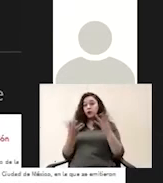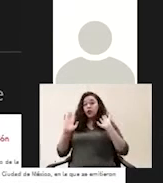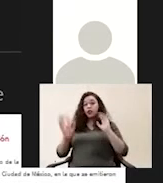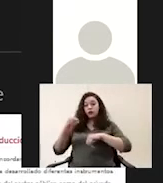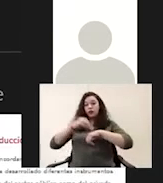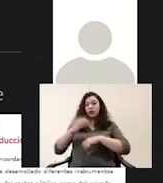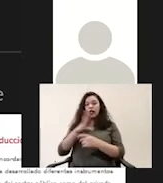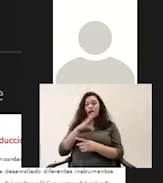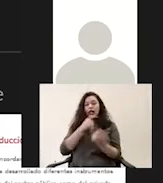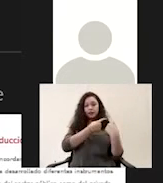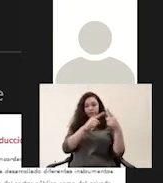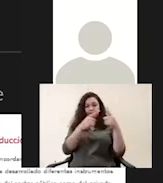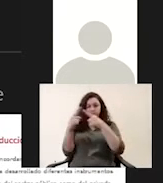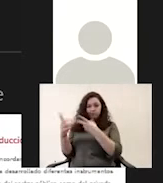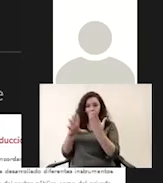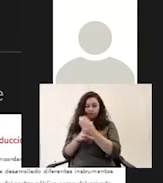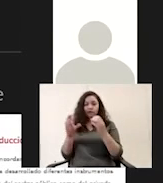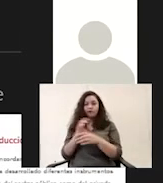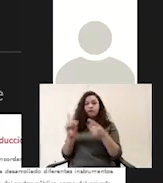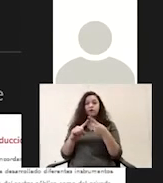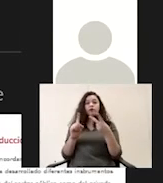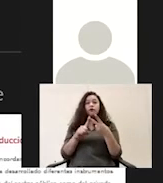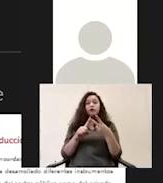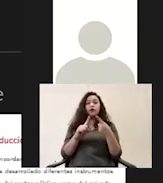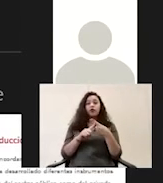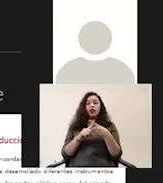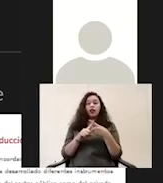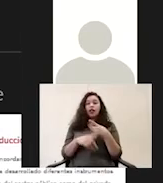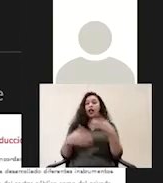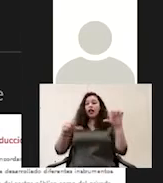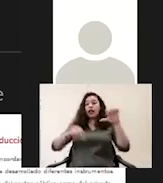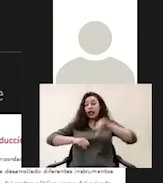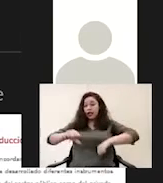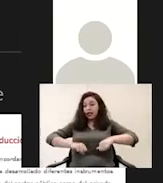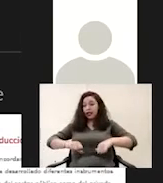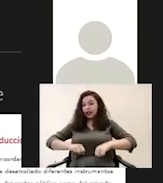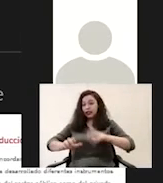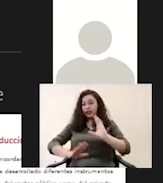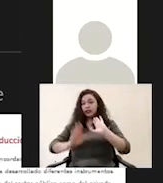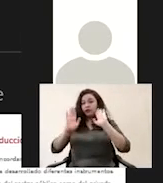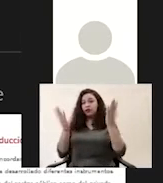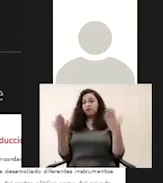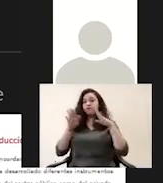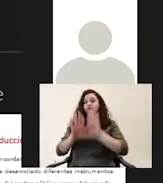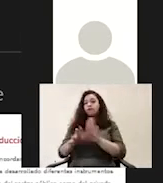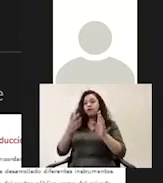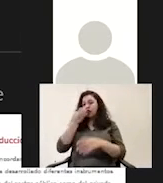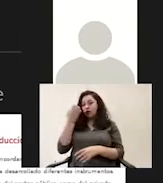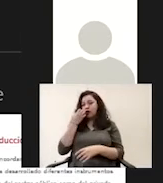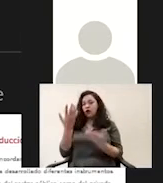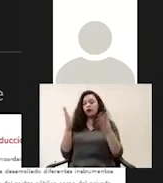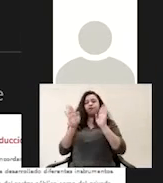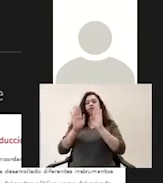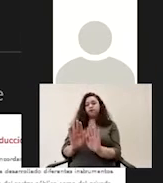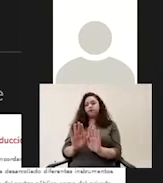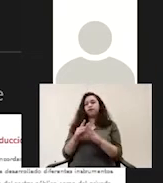consideraron ciertos aspectos y entre ellos fue la suspensión de actividades en escuelas. Esa fue como la principal